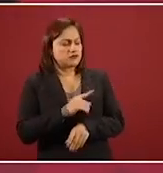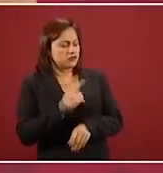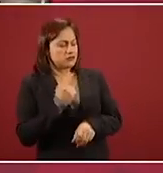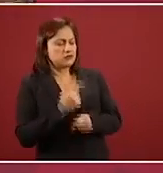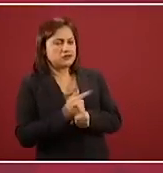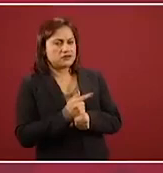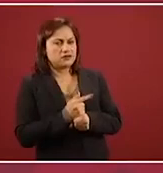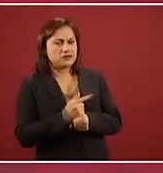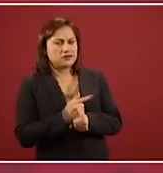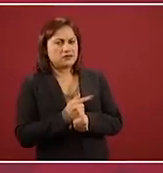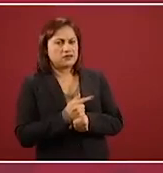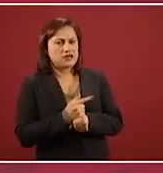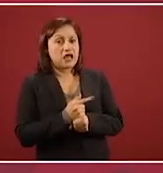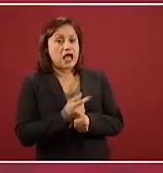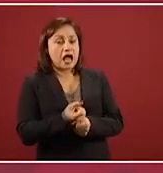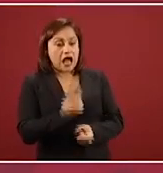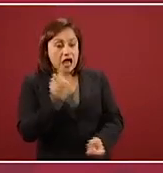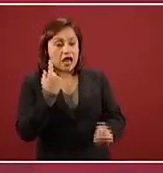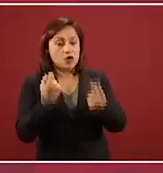despertando